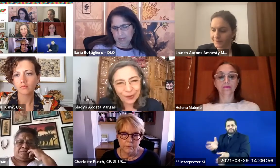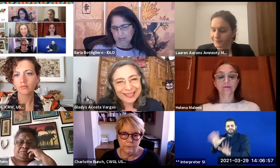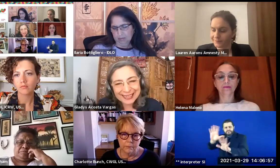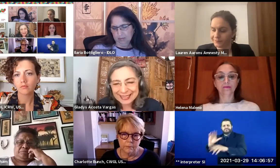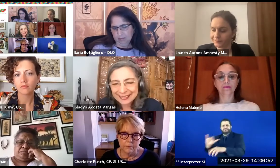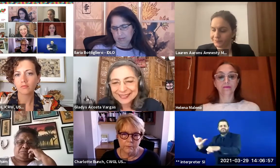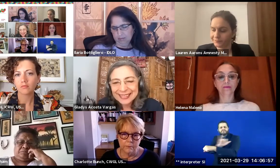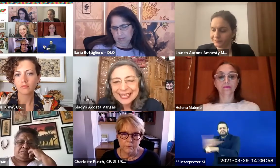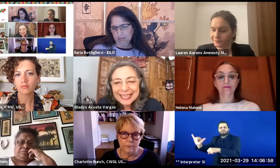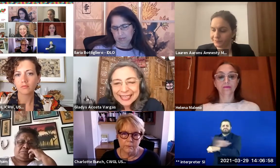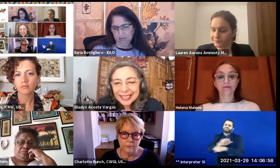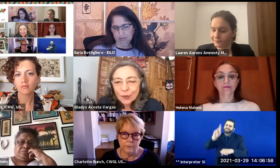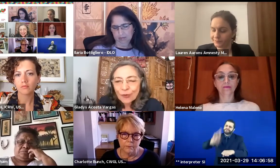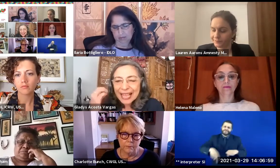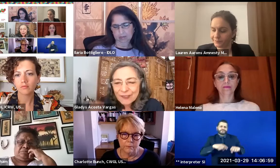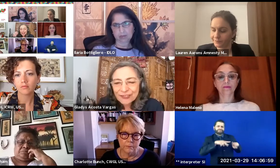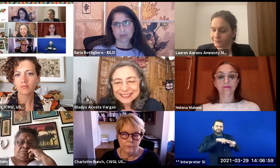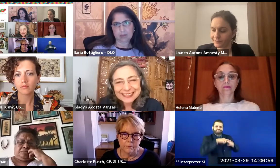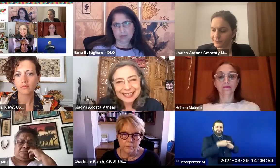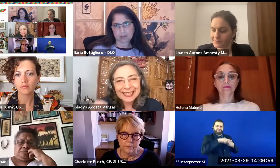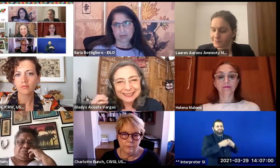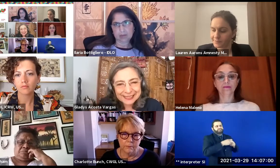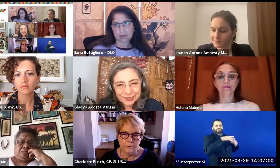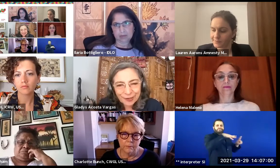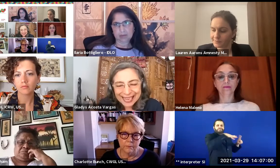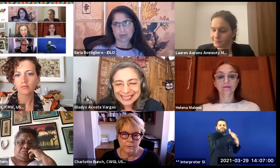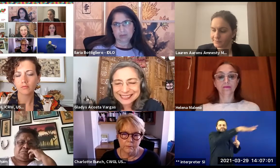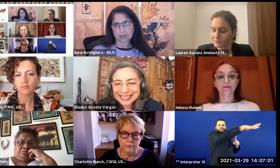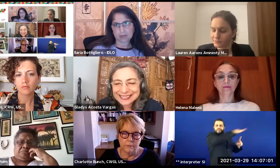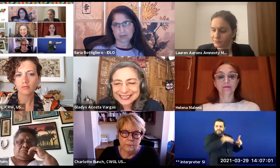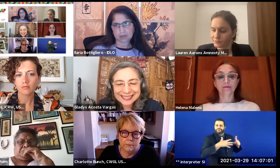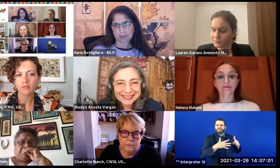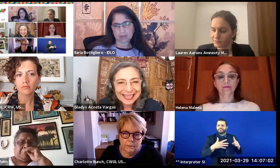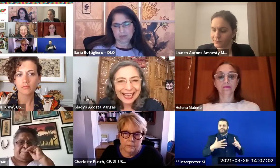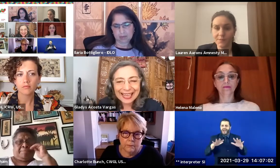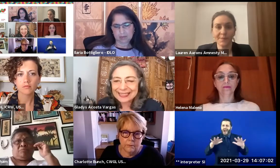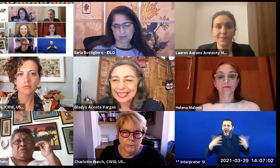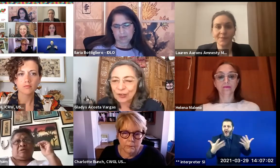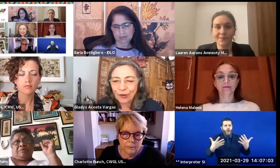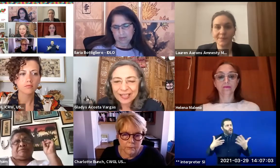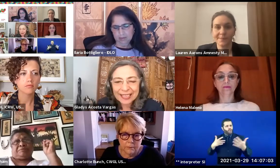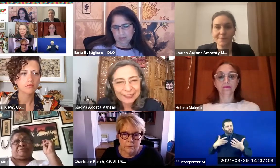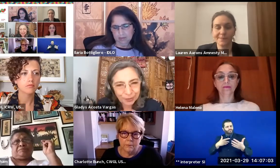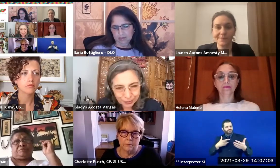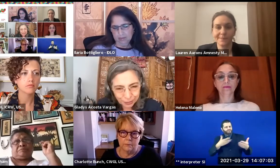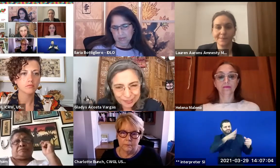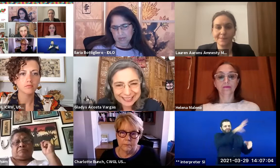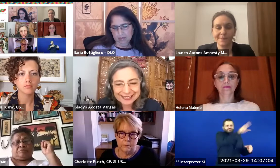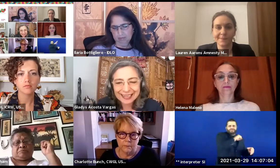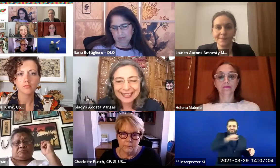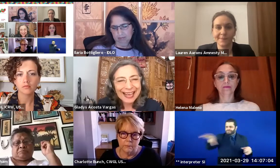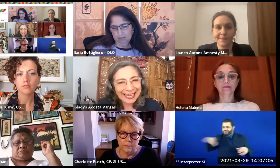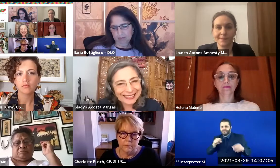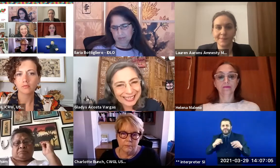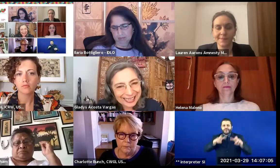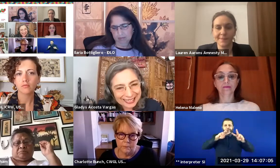sexual adecuada a la edad, y un énfasis en el acceso a las ciencias, a la tecnología, sobre todo